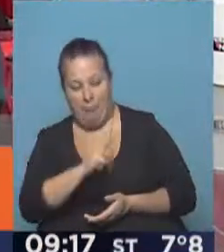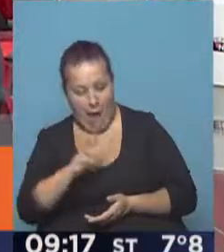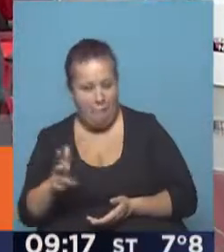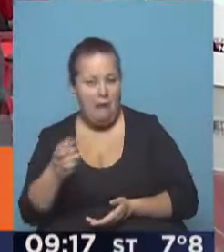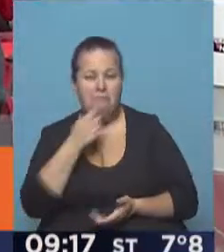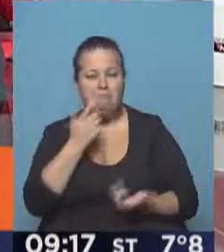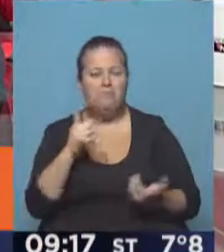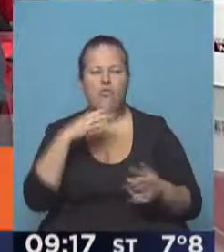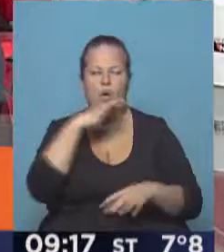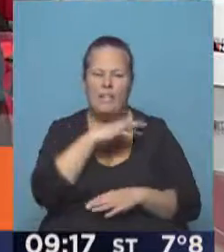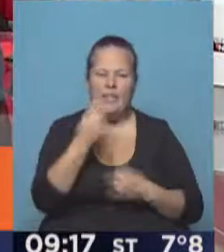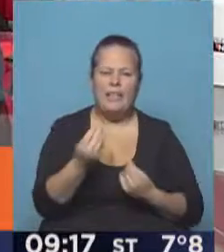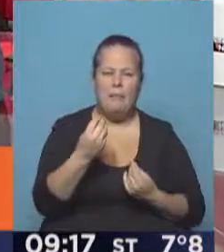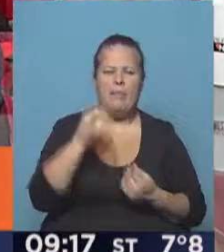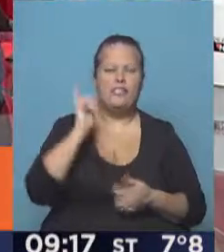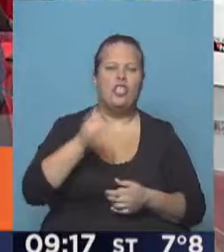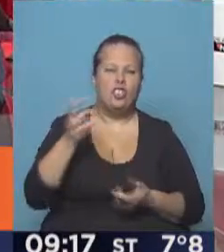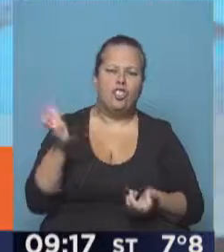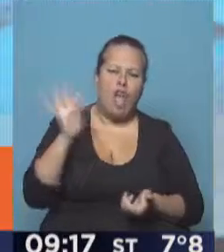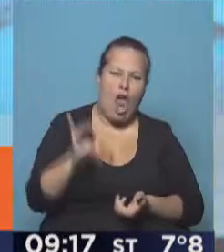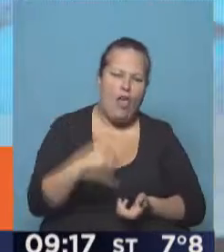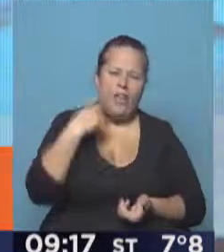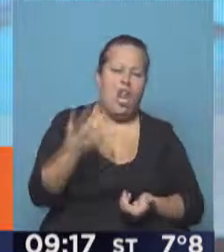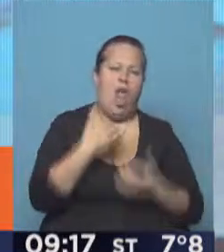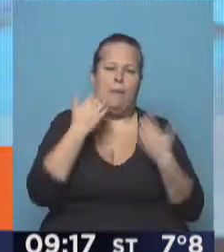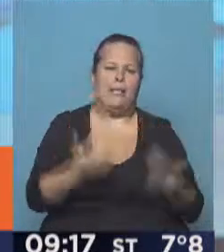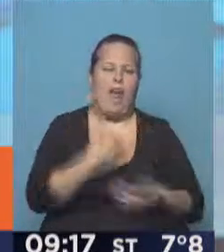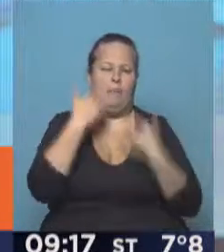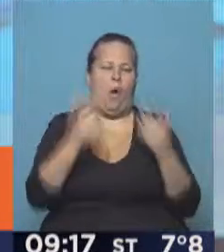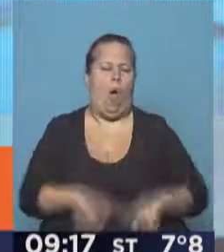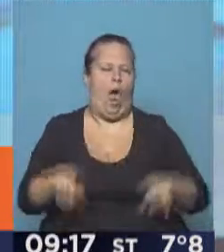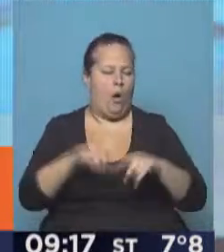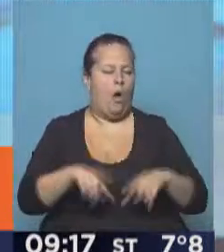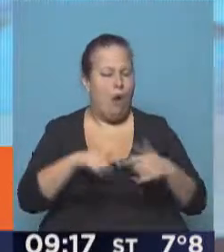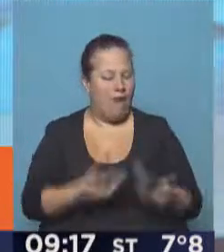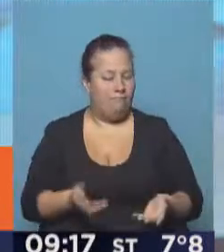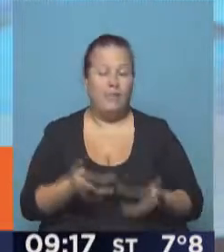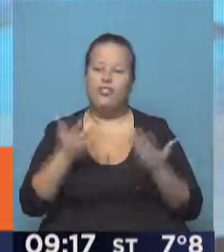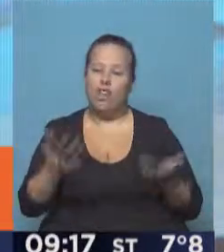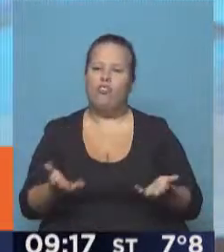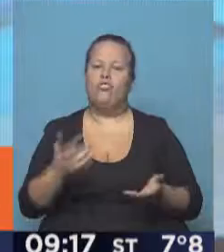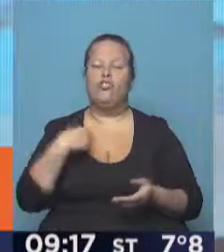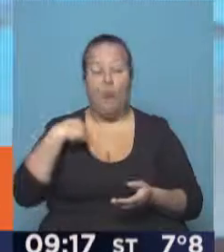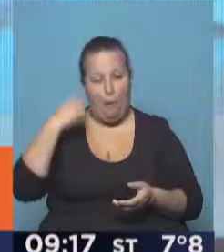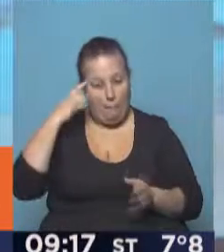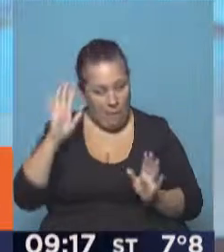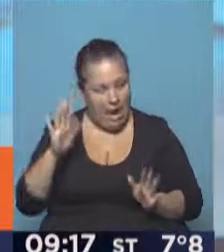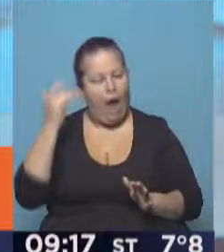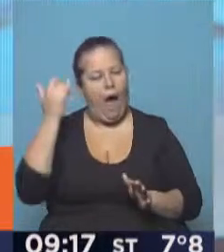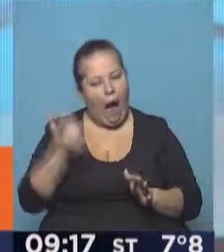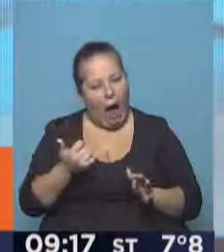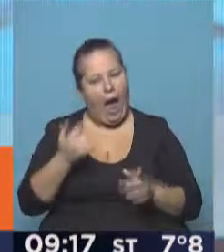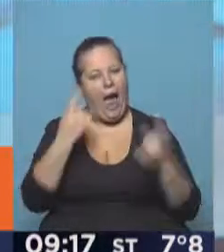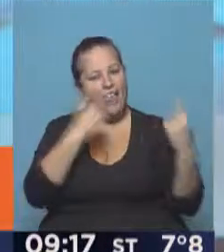contrario, no se entendería esta necesidad periódica de decir que no ocurre nada. Por lo tanto, hay, creo yo, sí,